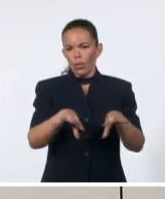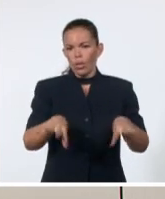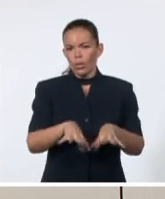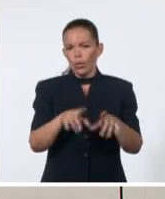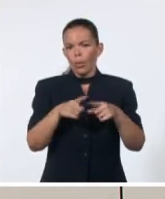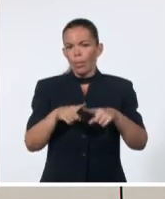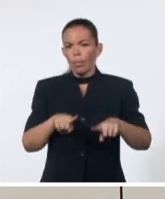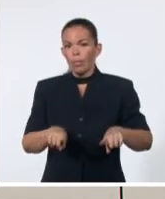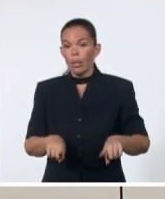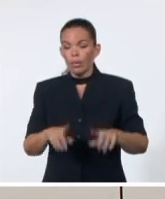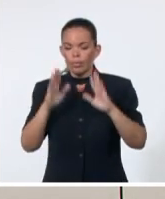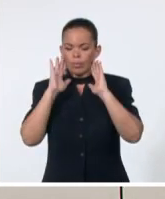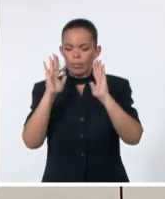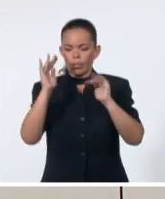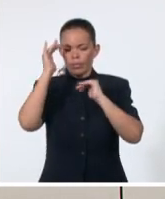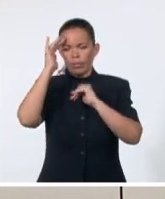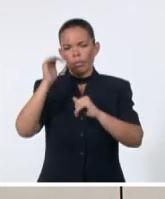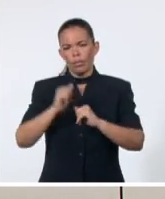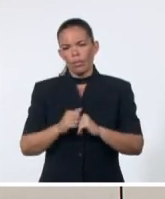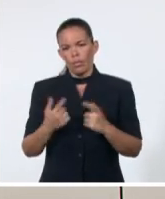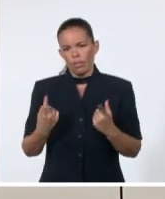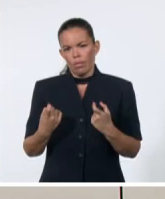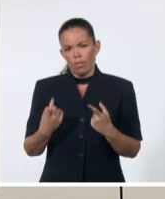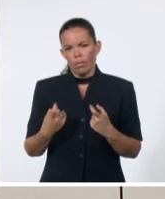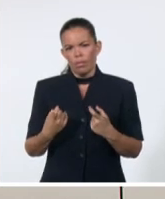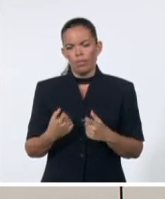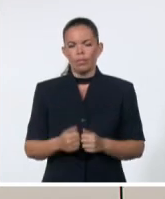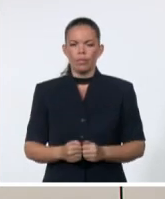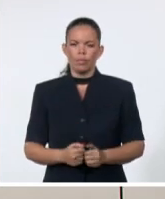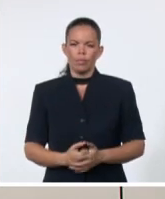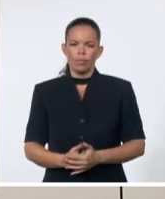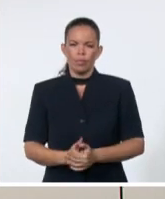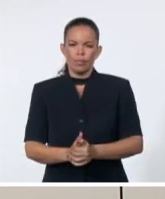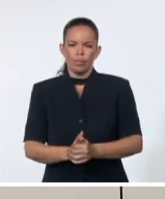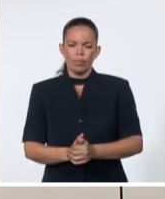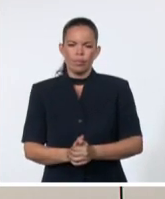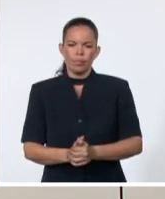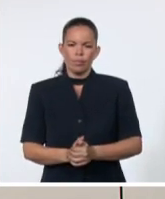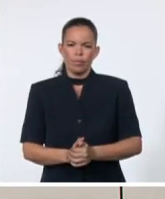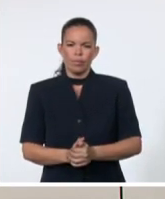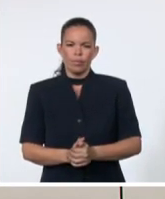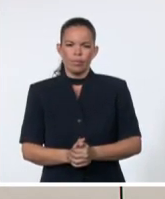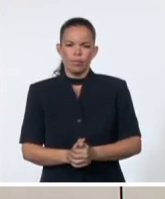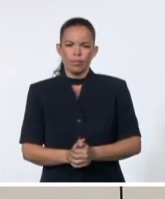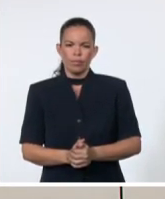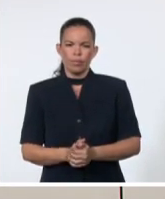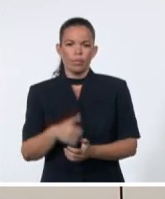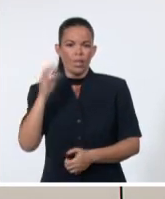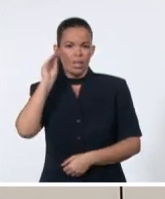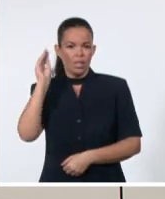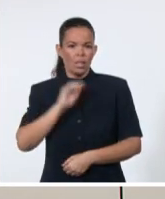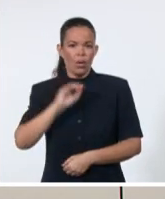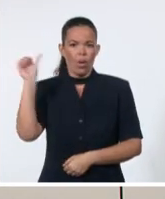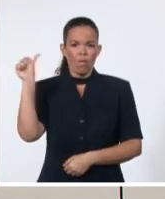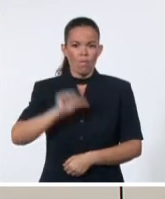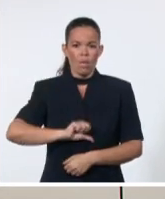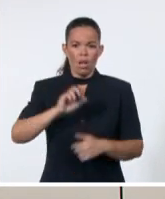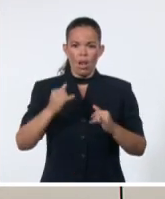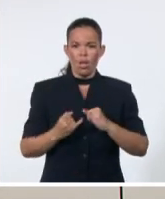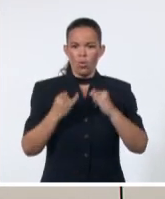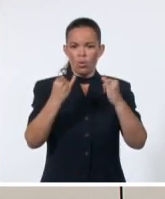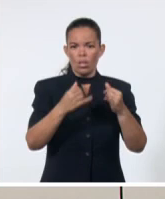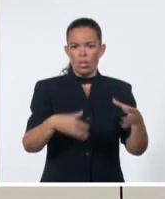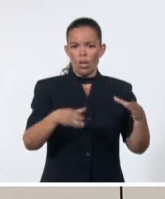fragmentada, sin una dirigencia única que los aglutine y con la mala noticia para los opositores de que